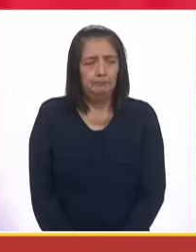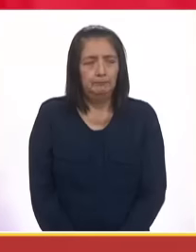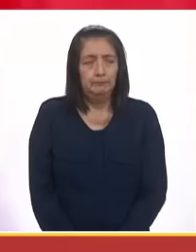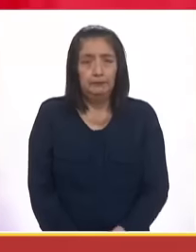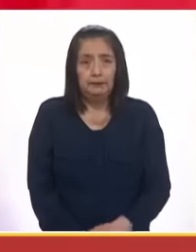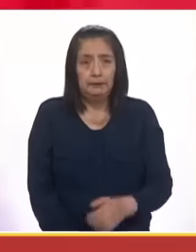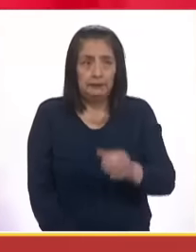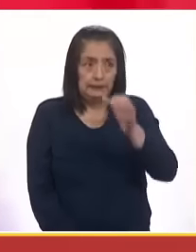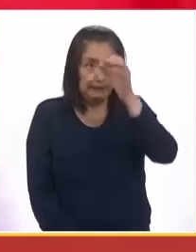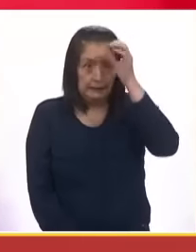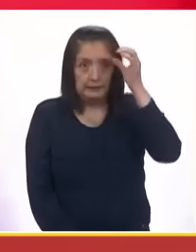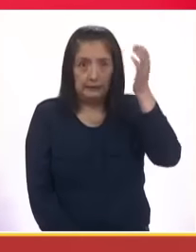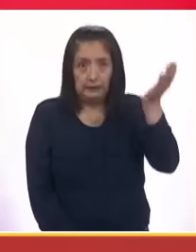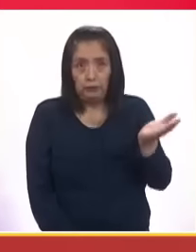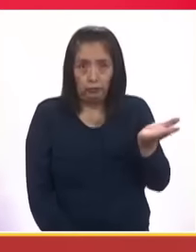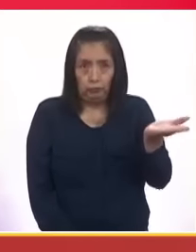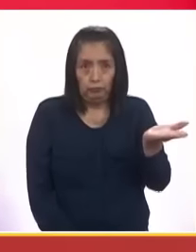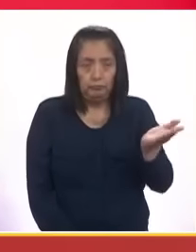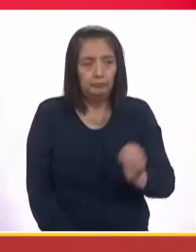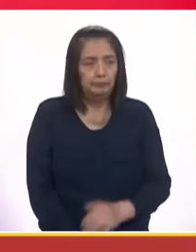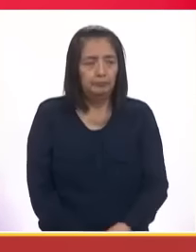Señor Pedro Castillo,